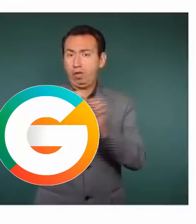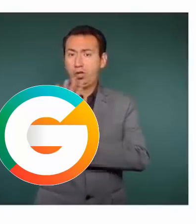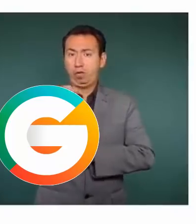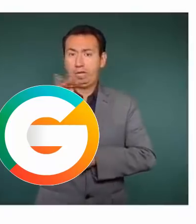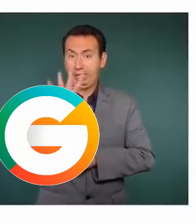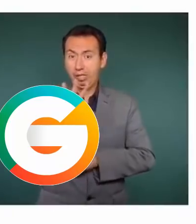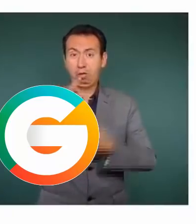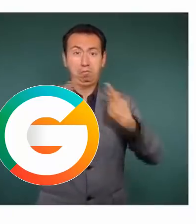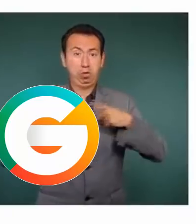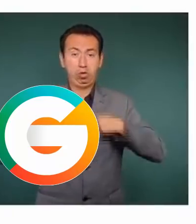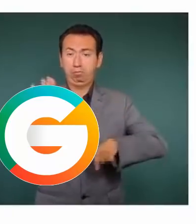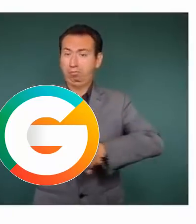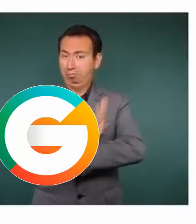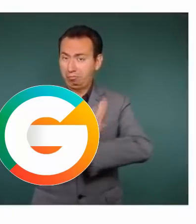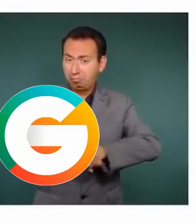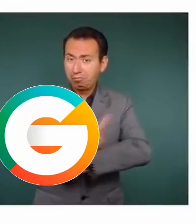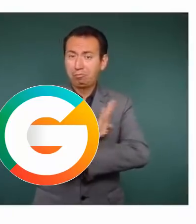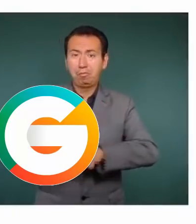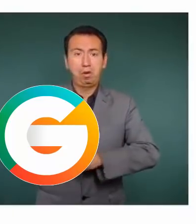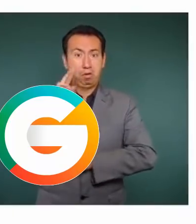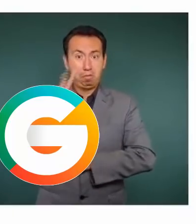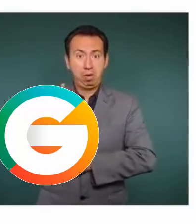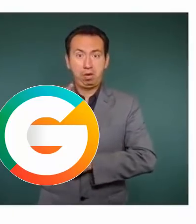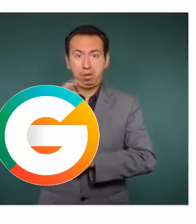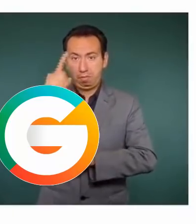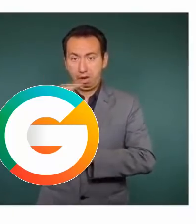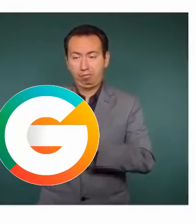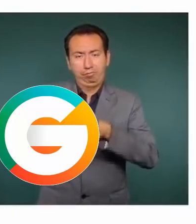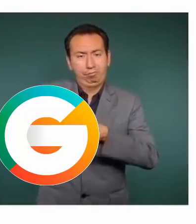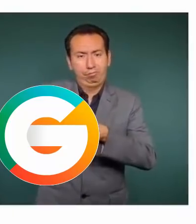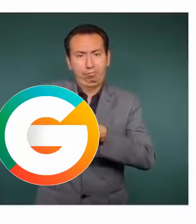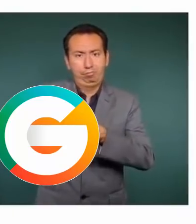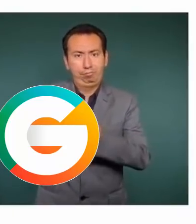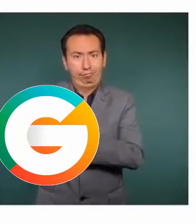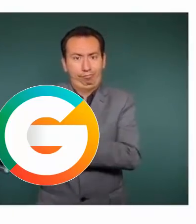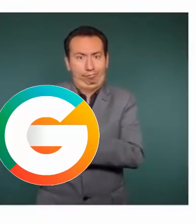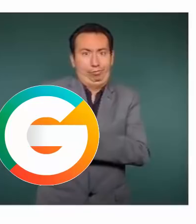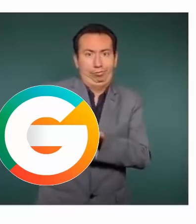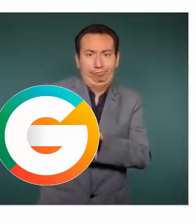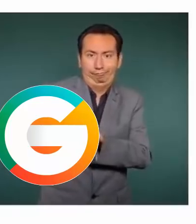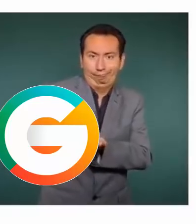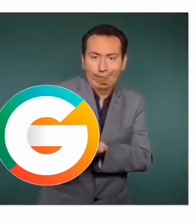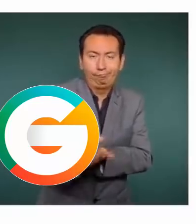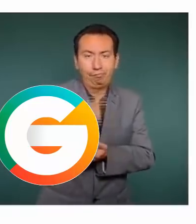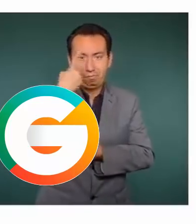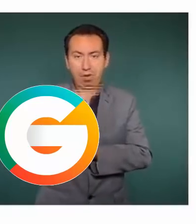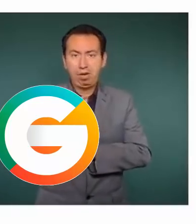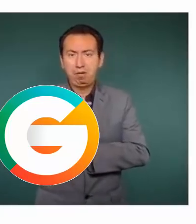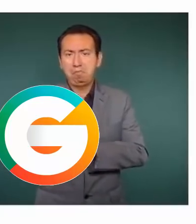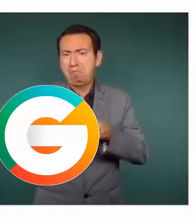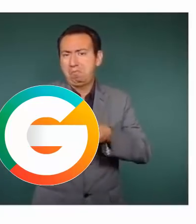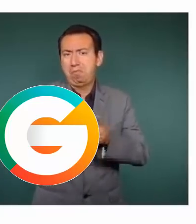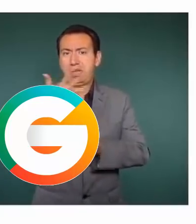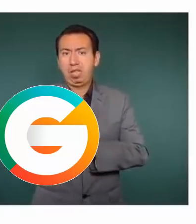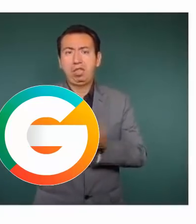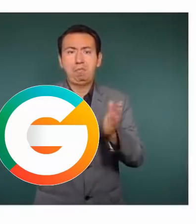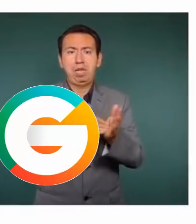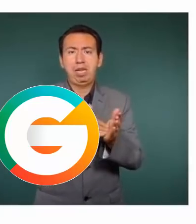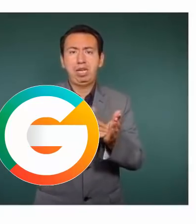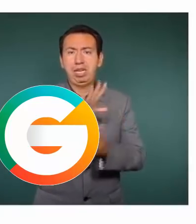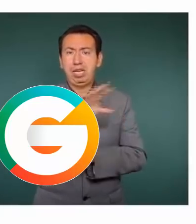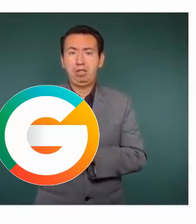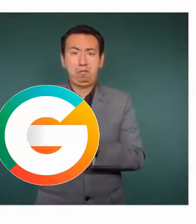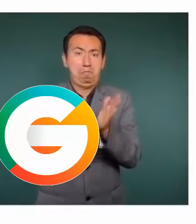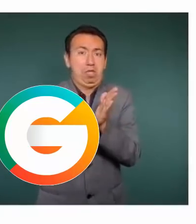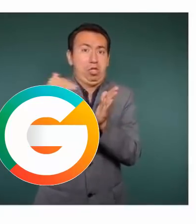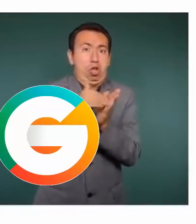900,965 beneficiarios y los recursos que llegan a través de estos programas son más de casi 10,500 millones